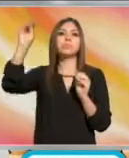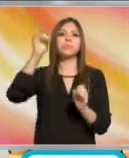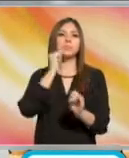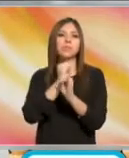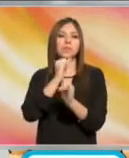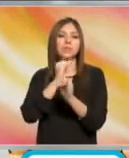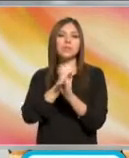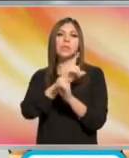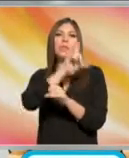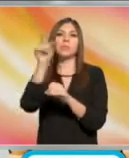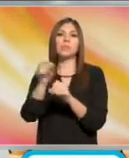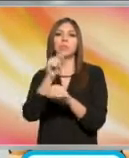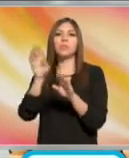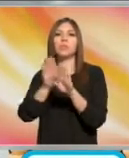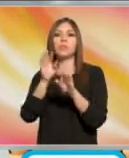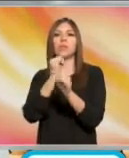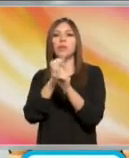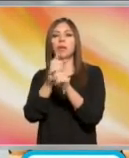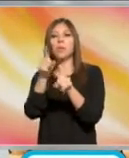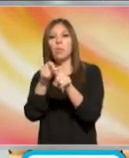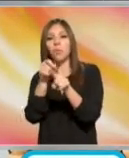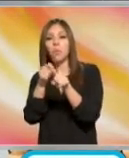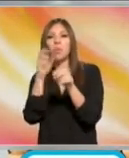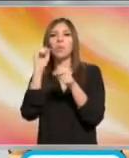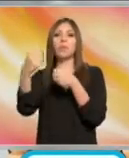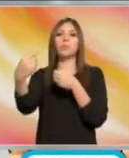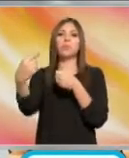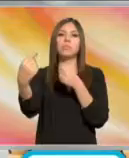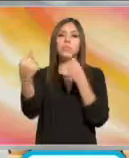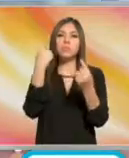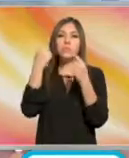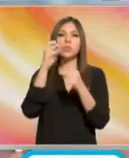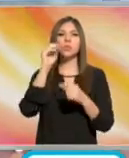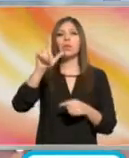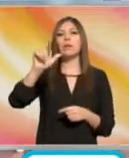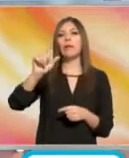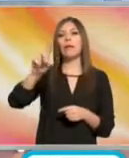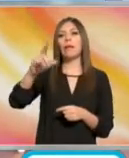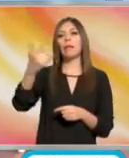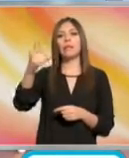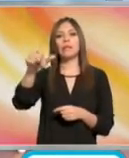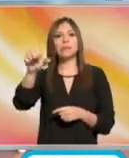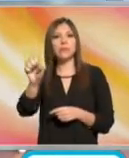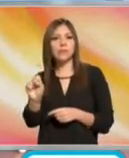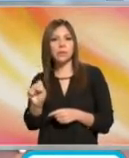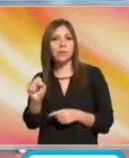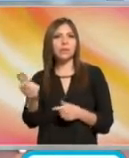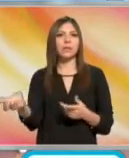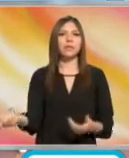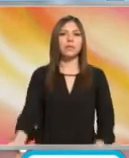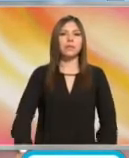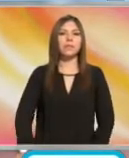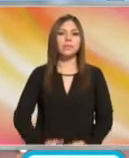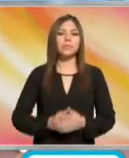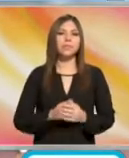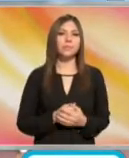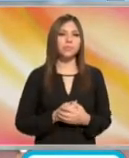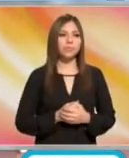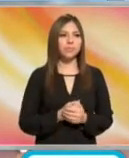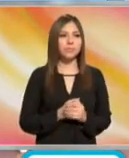nos agredan por medio de redes sociales, las famosas ladies, ¿no? Claro. Las famosas ladies